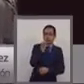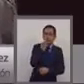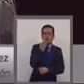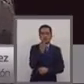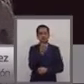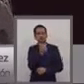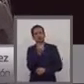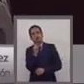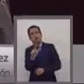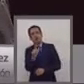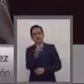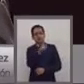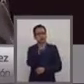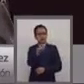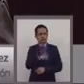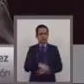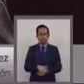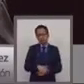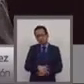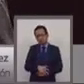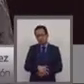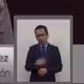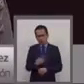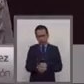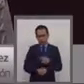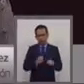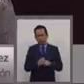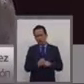Este año presupuestamos en Escuelas al 100